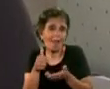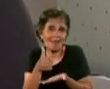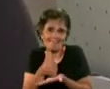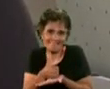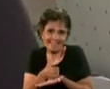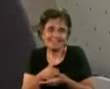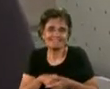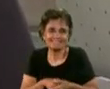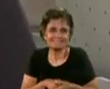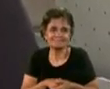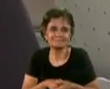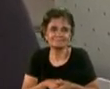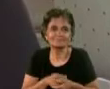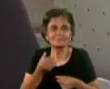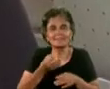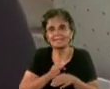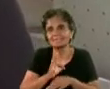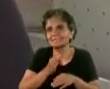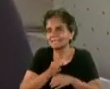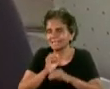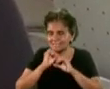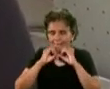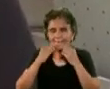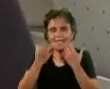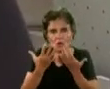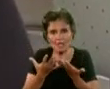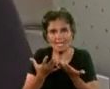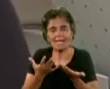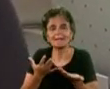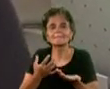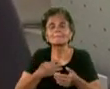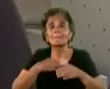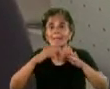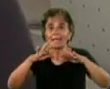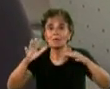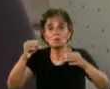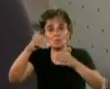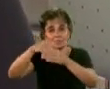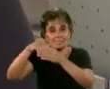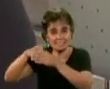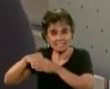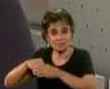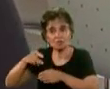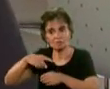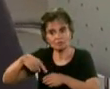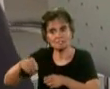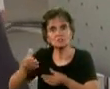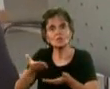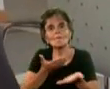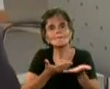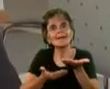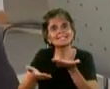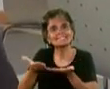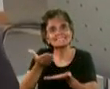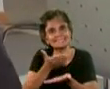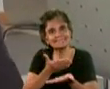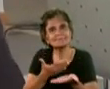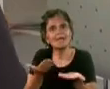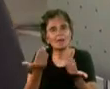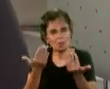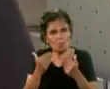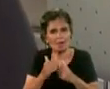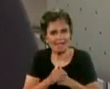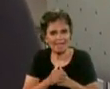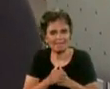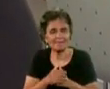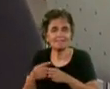experiencia educativa y también que los alumnos que tenemos en el interior puedan participar de esa actividad y por ahí no